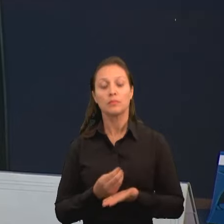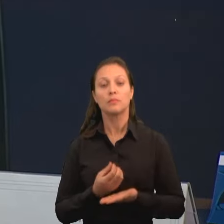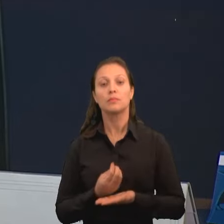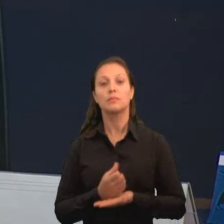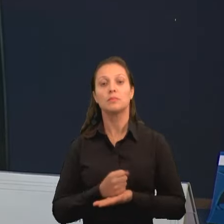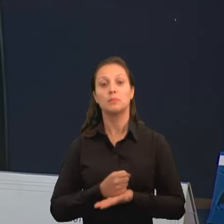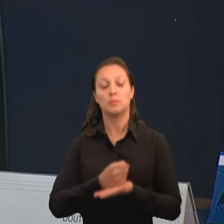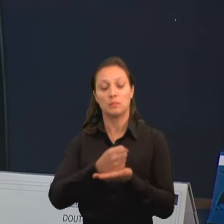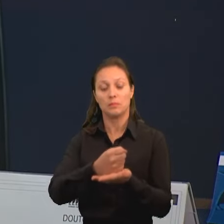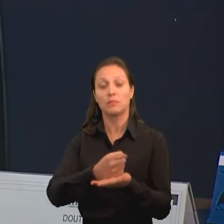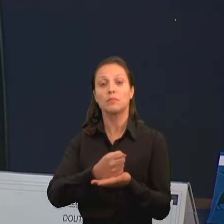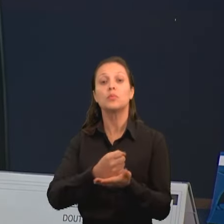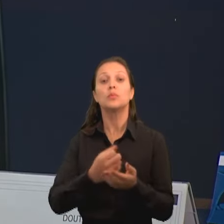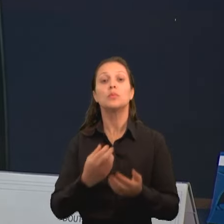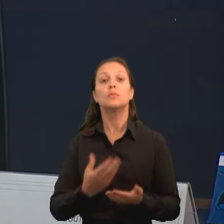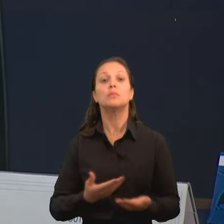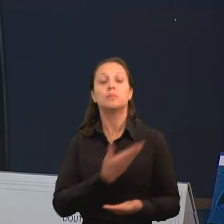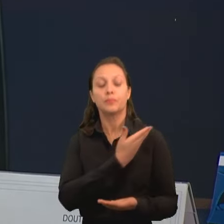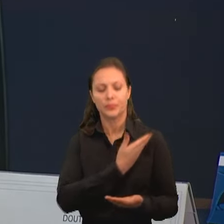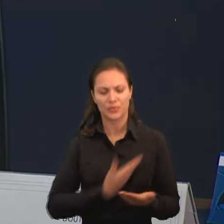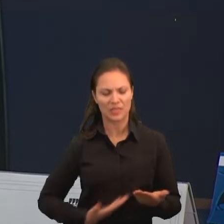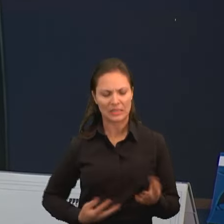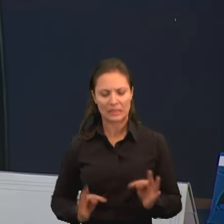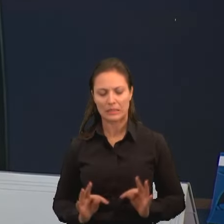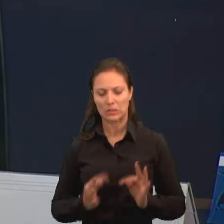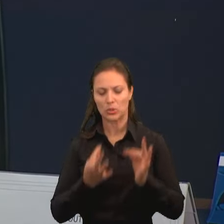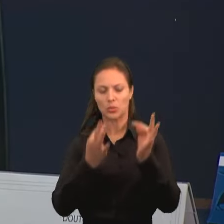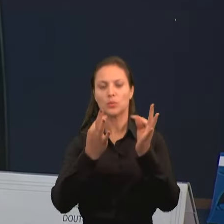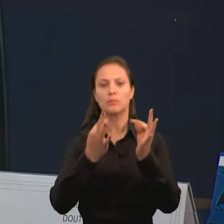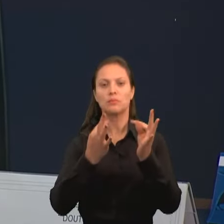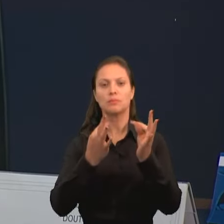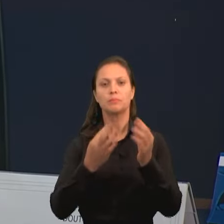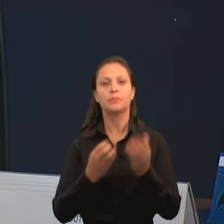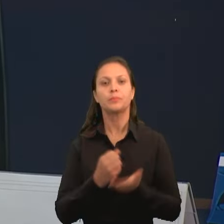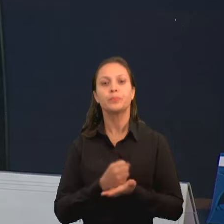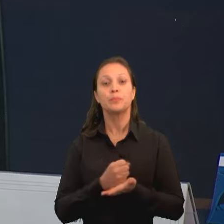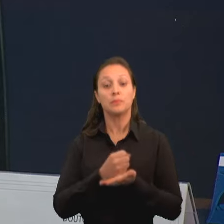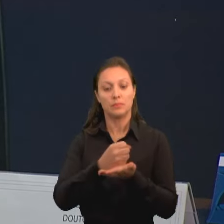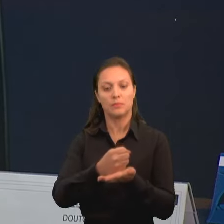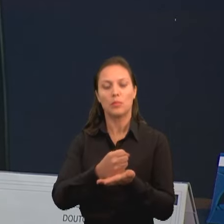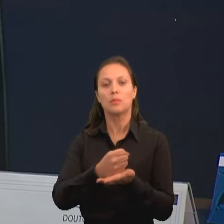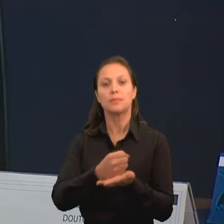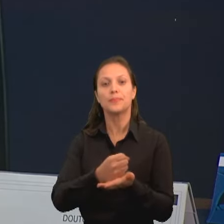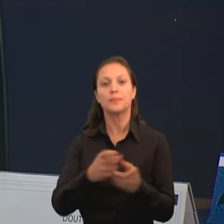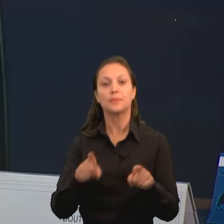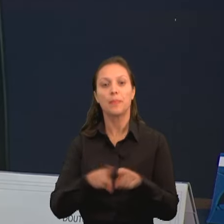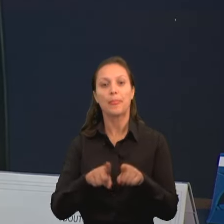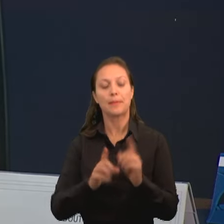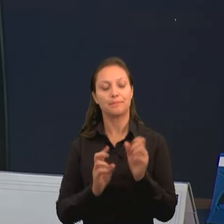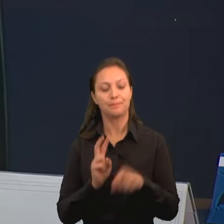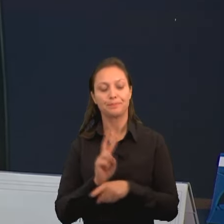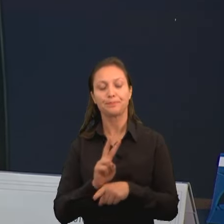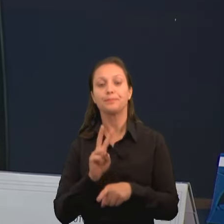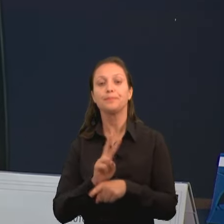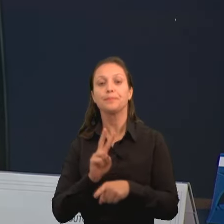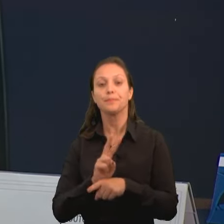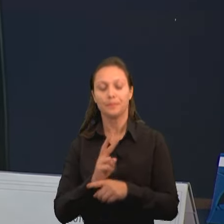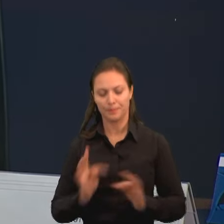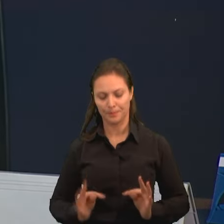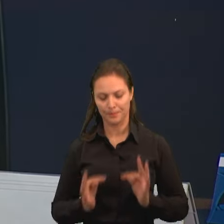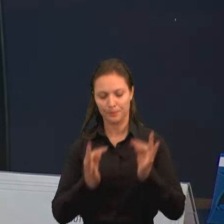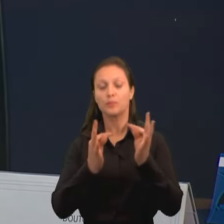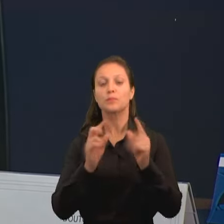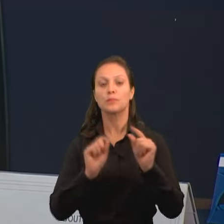garantizar la gobernanza en términos de neurotecnología y la fiscalización de la implementación de